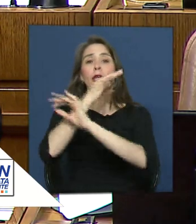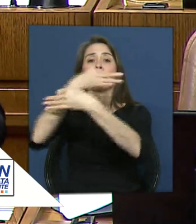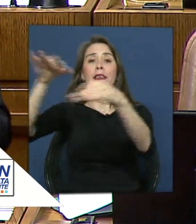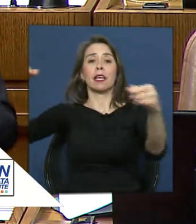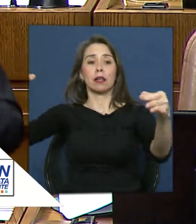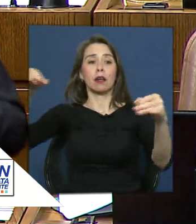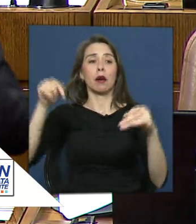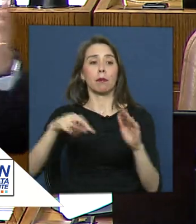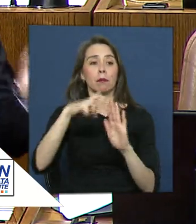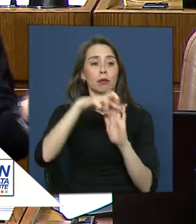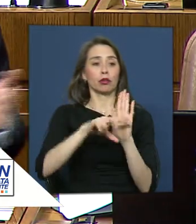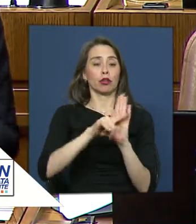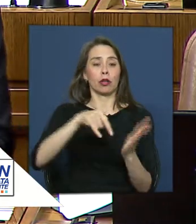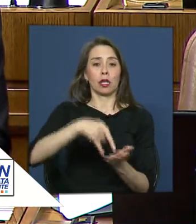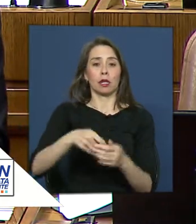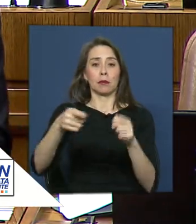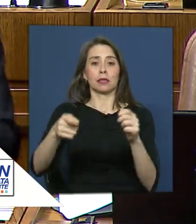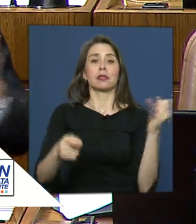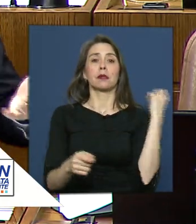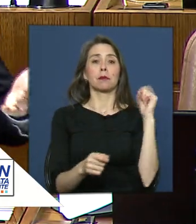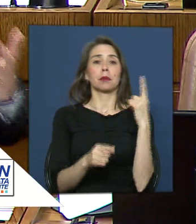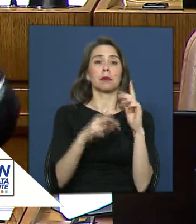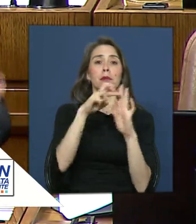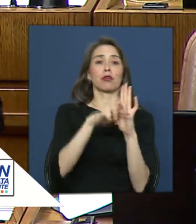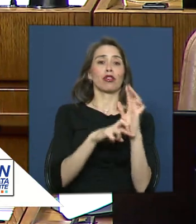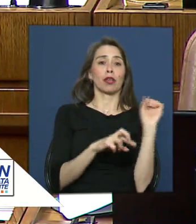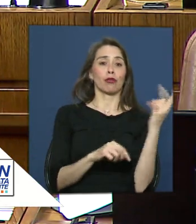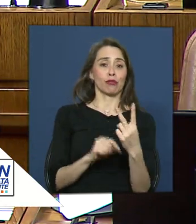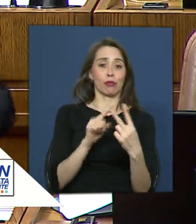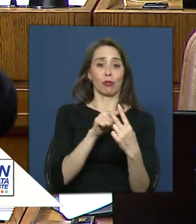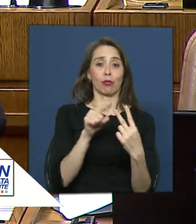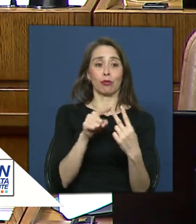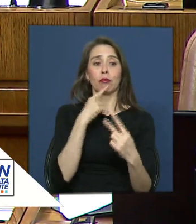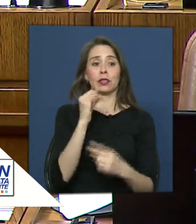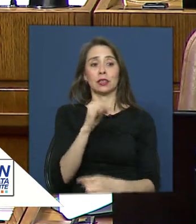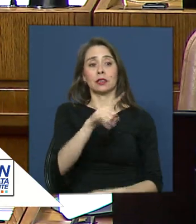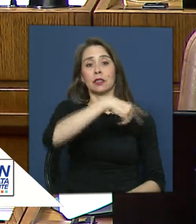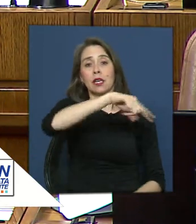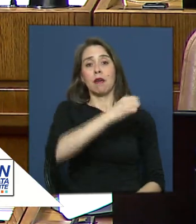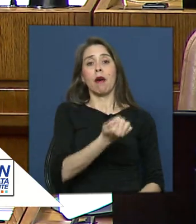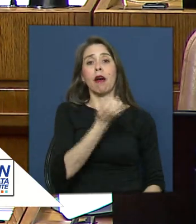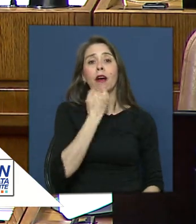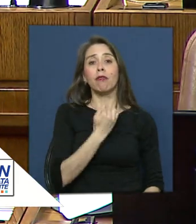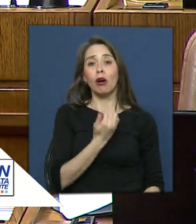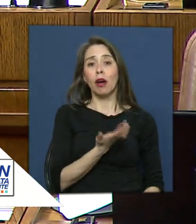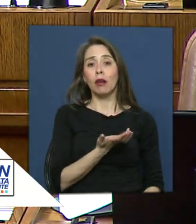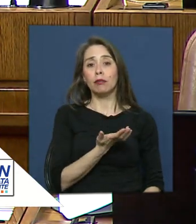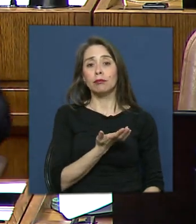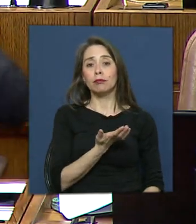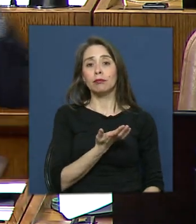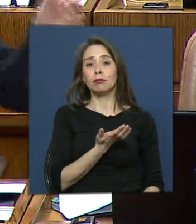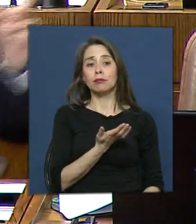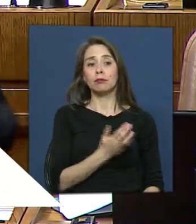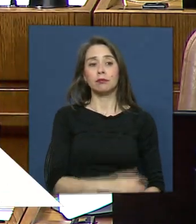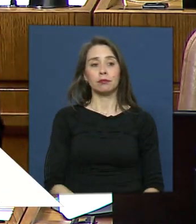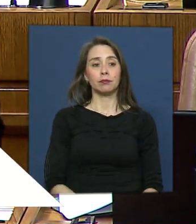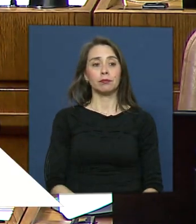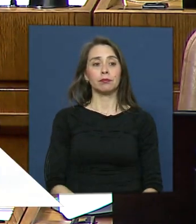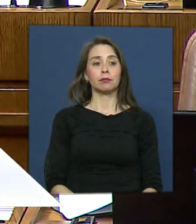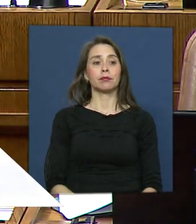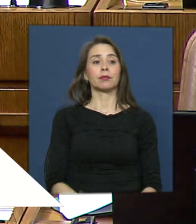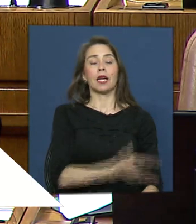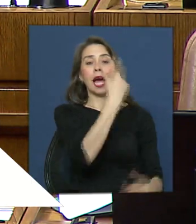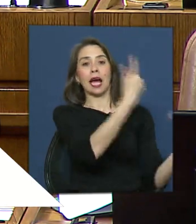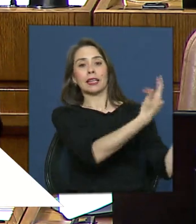al presentar este proyecto y el proyecto anterior, básicamente lo que reconocen es que se equivocaron. Por supuesto, el bullying de la